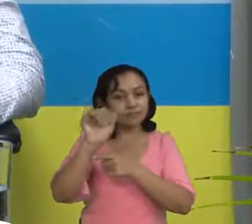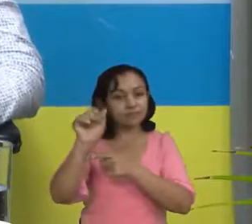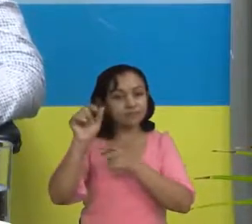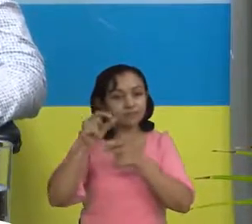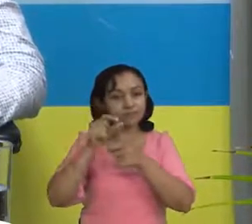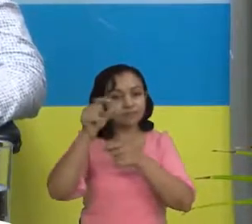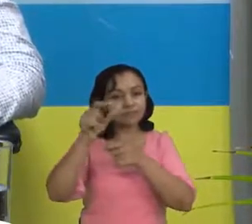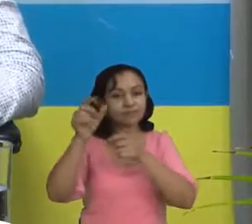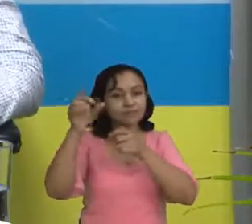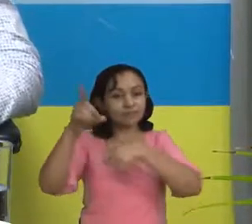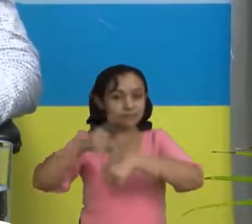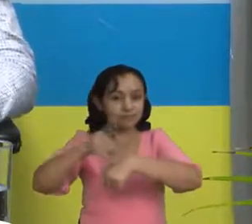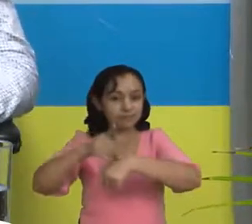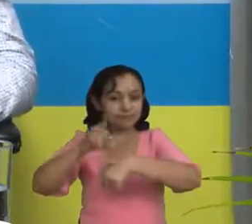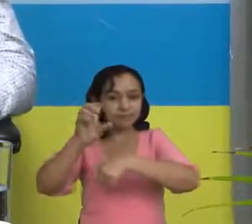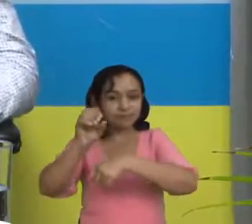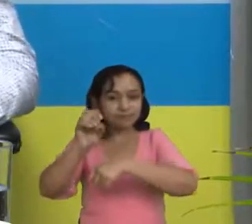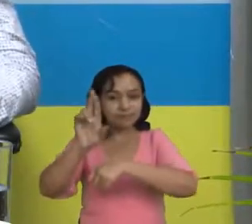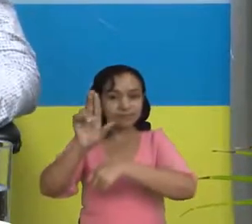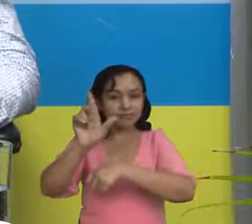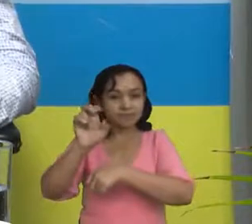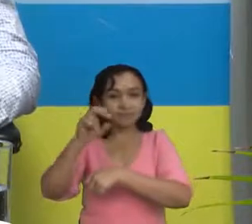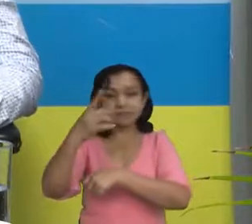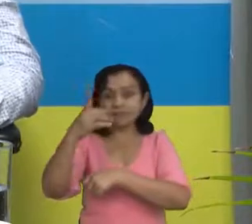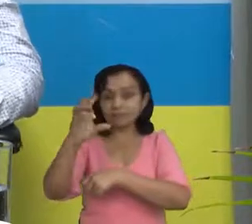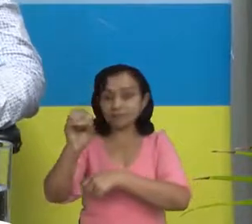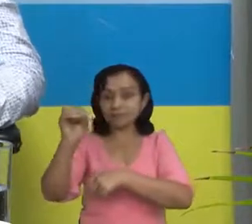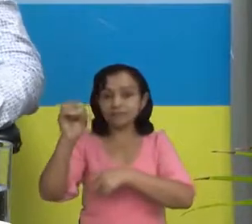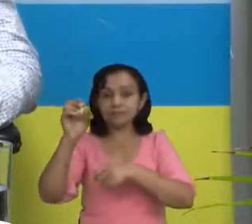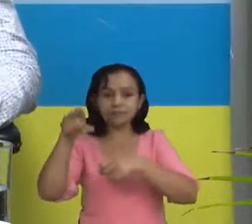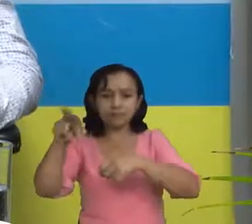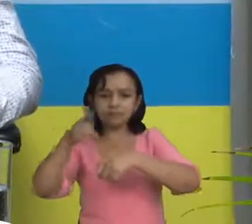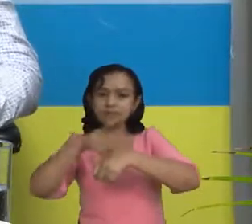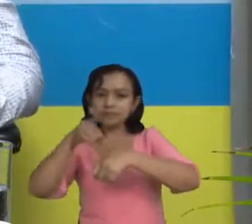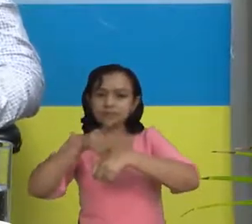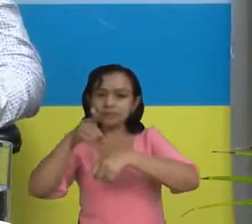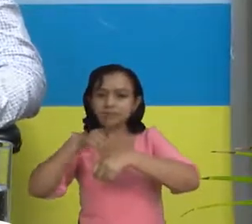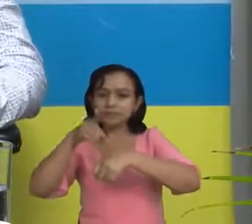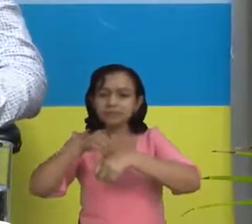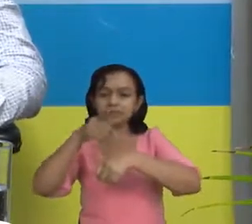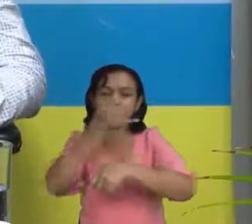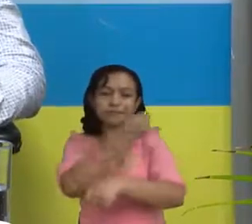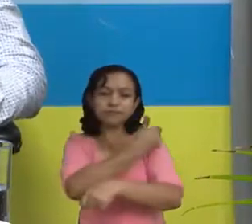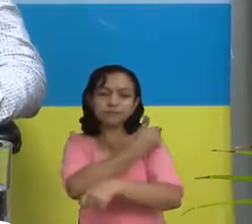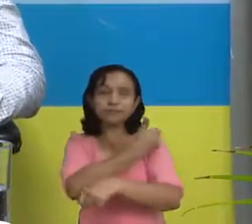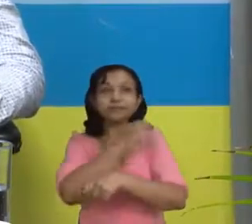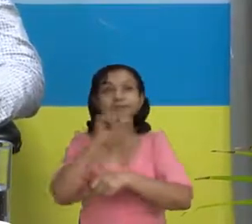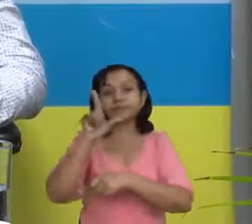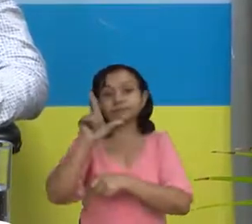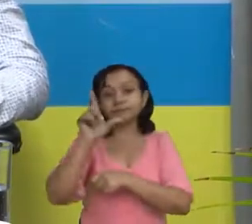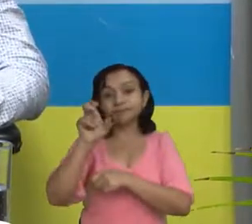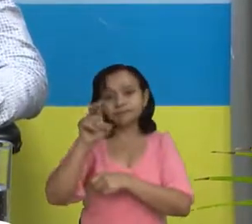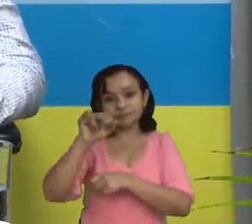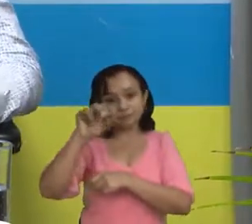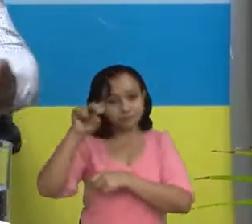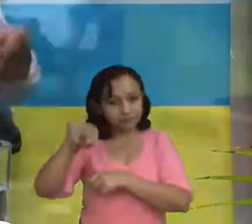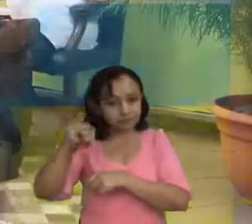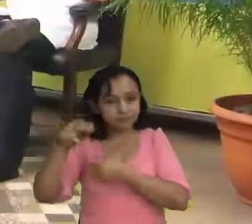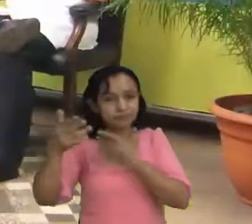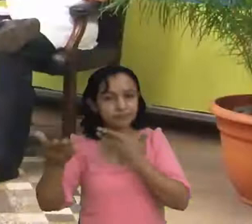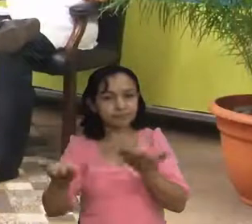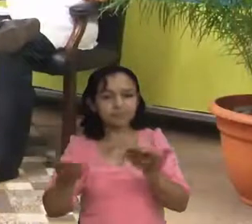al doctor Orlando Luquez, urólogo del Hospital de Referencia Nacional, Hospital Escuela Antonio Lenín